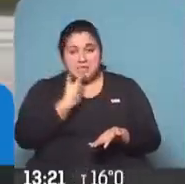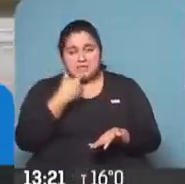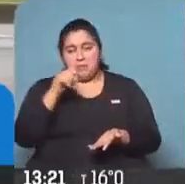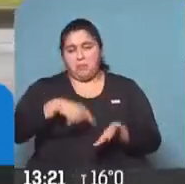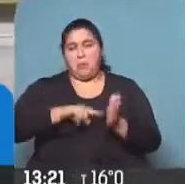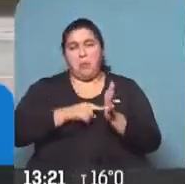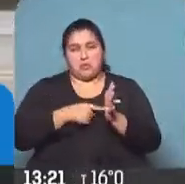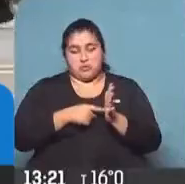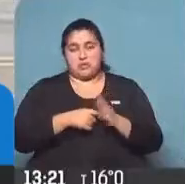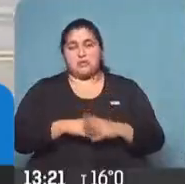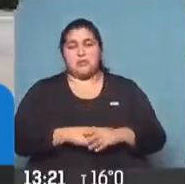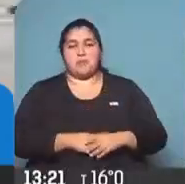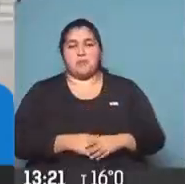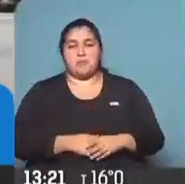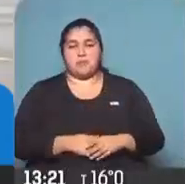aires